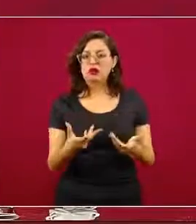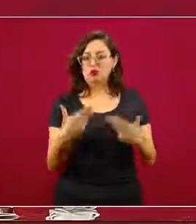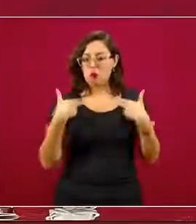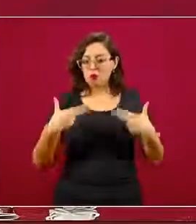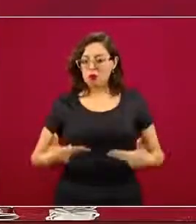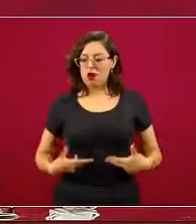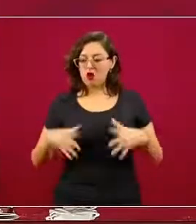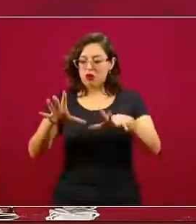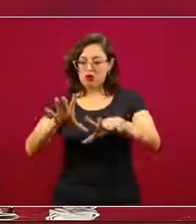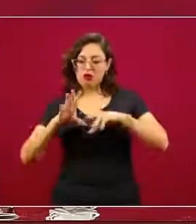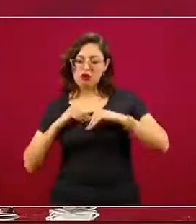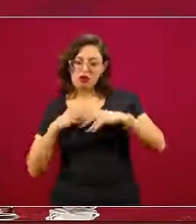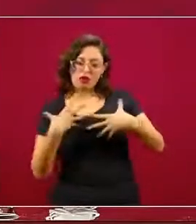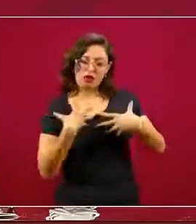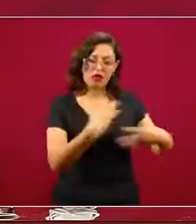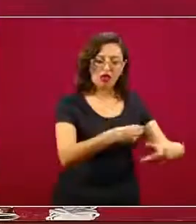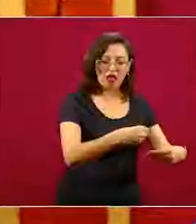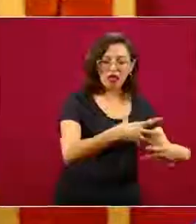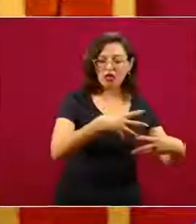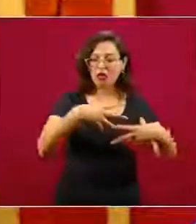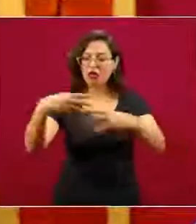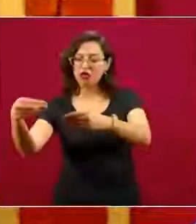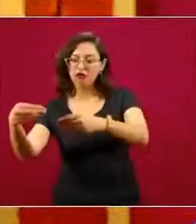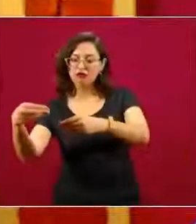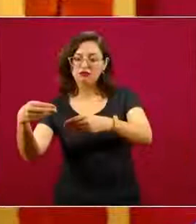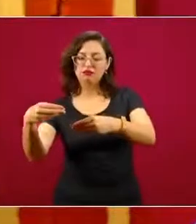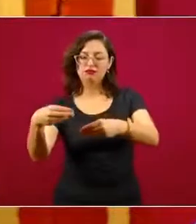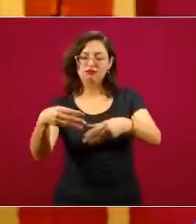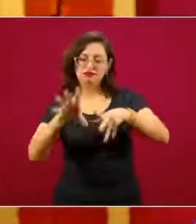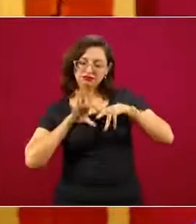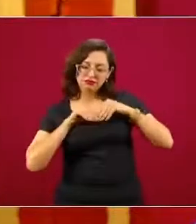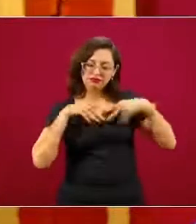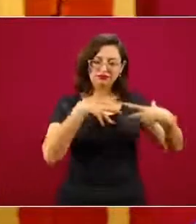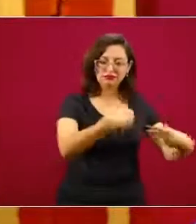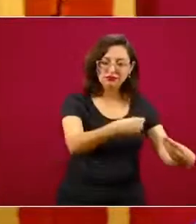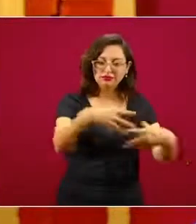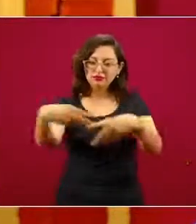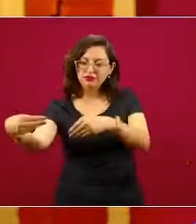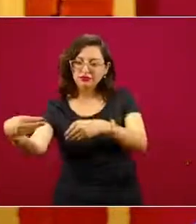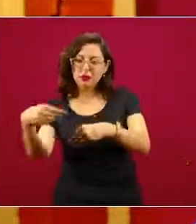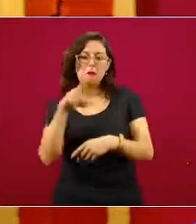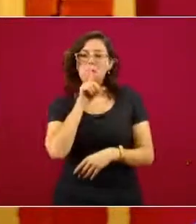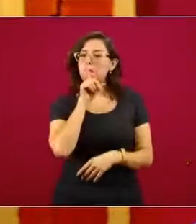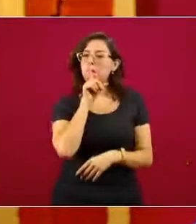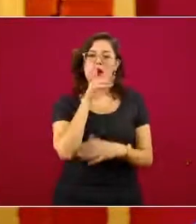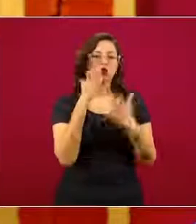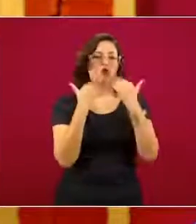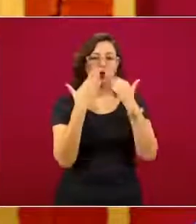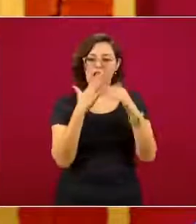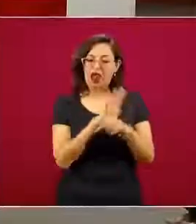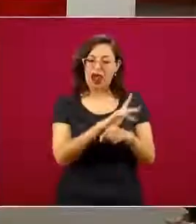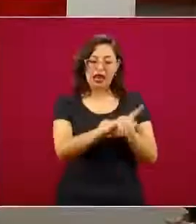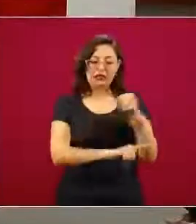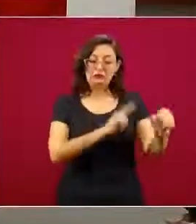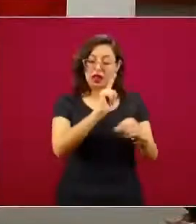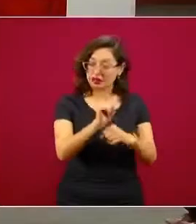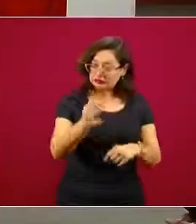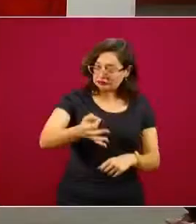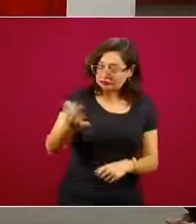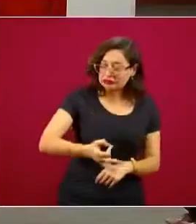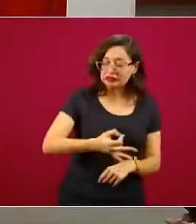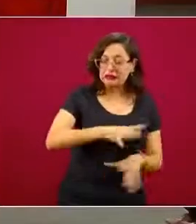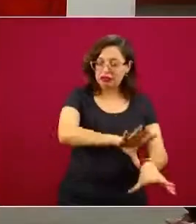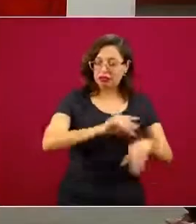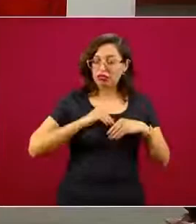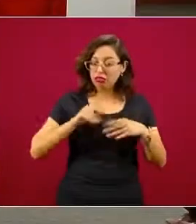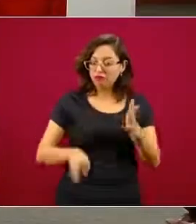la epidemia hacia los humanos. Y hasta el momento no se ha encontrado una especie animal demostrativa que se haya